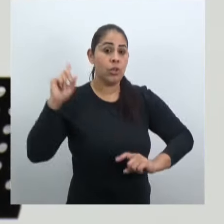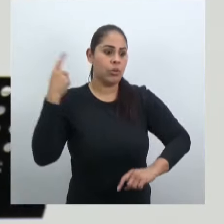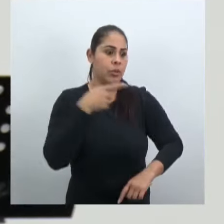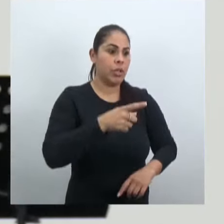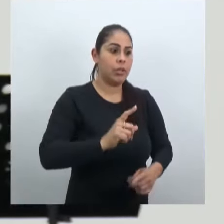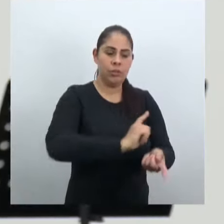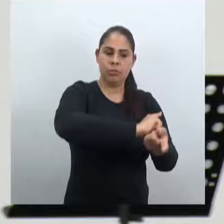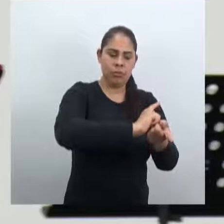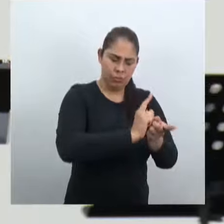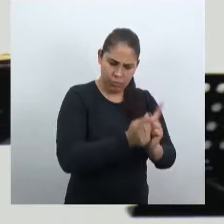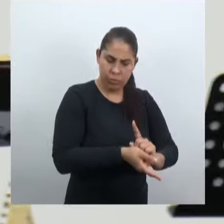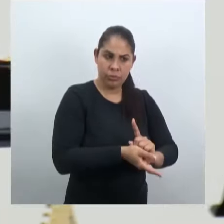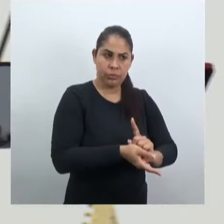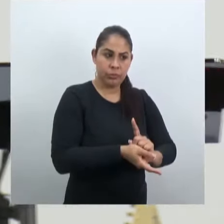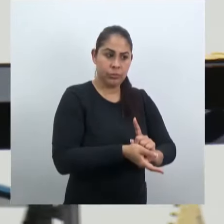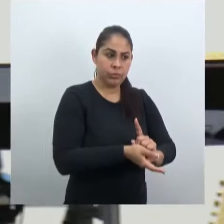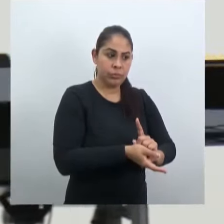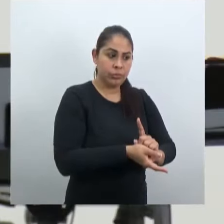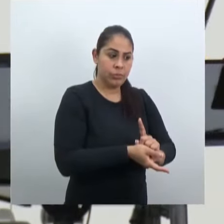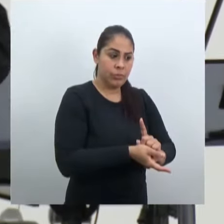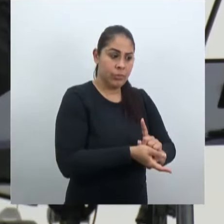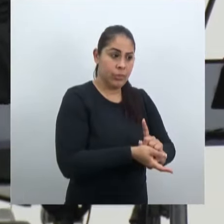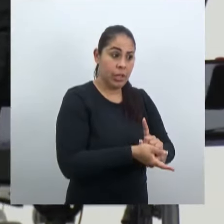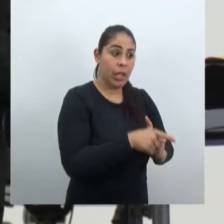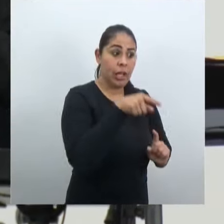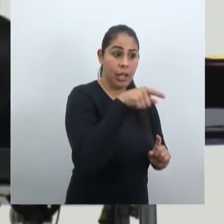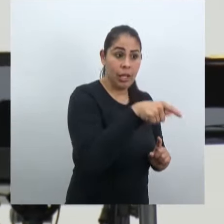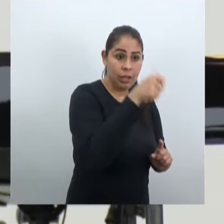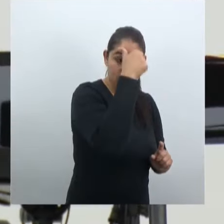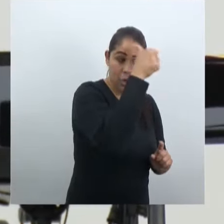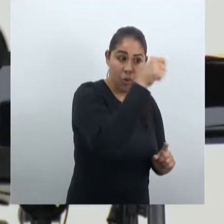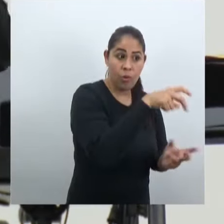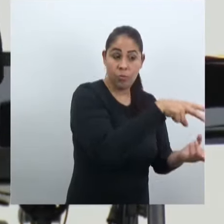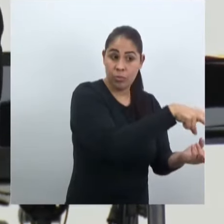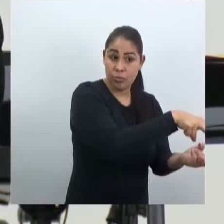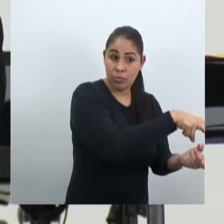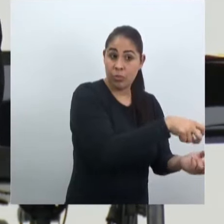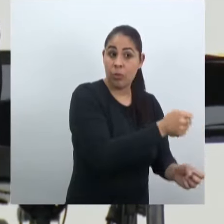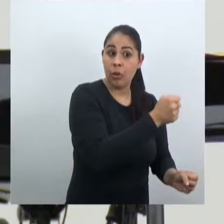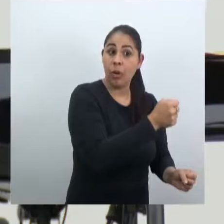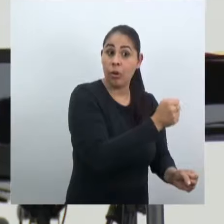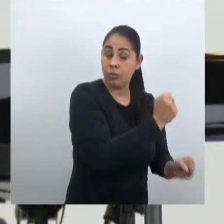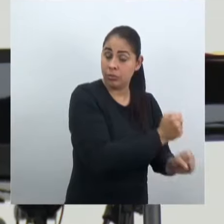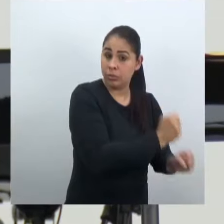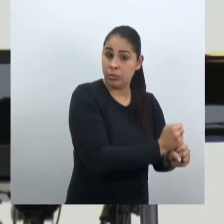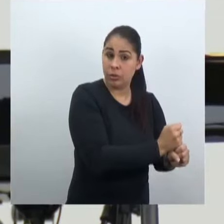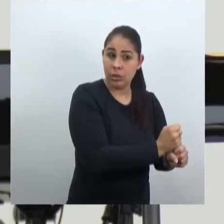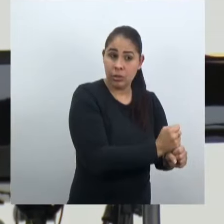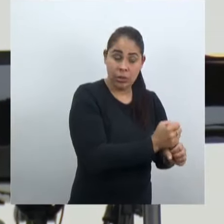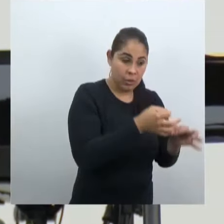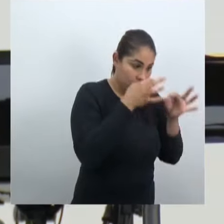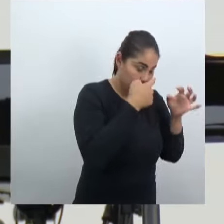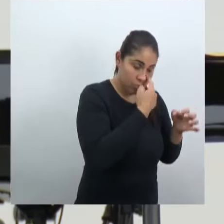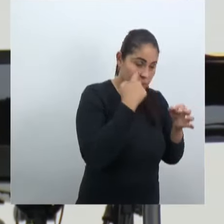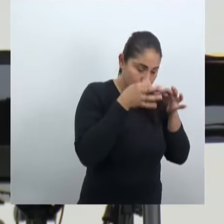dice, no quiso ni levantar los ojos al cielo, más, ni conocía la Biblia, porque si no hubiera citado